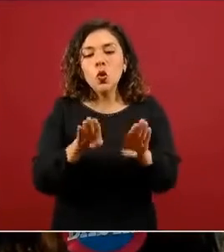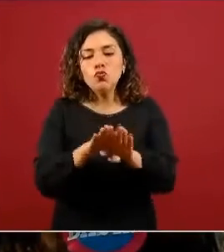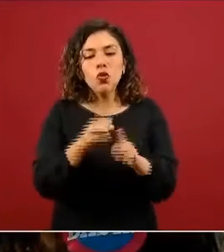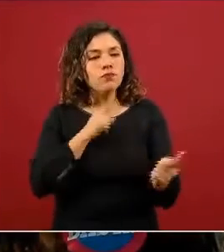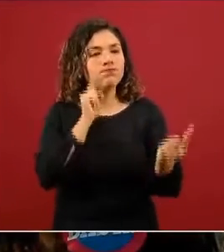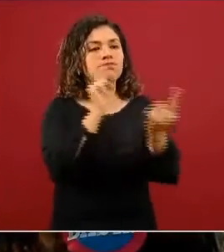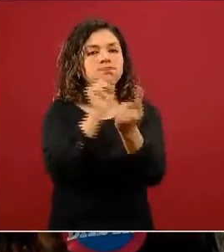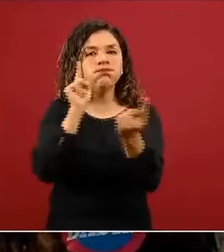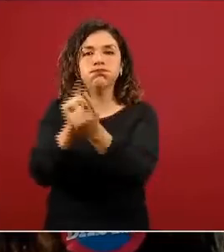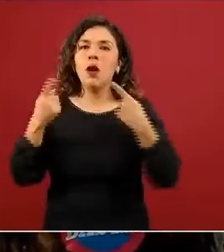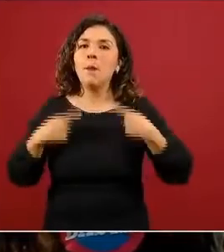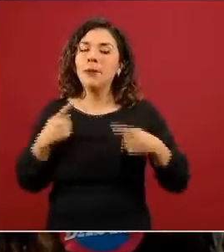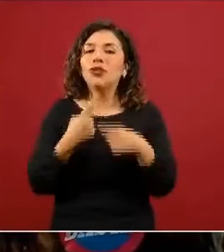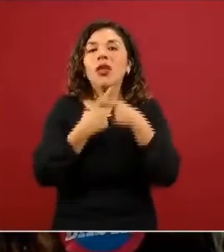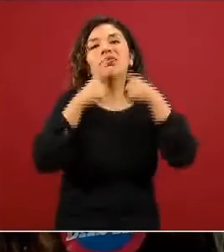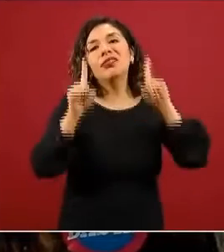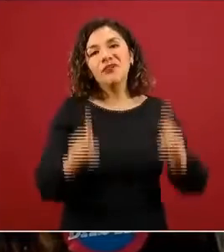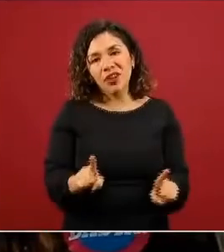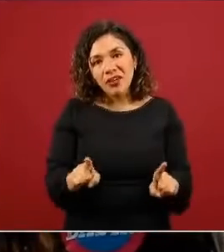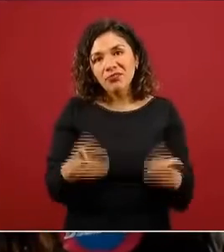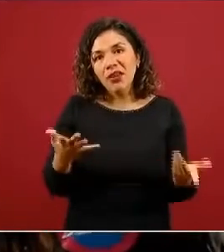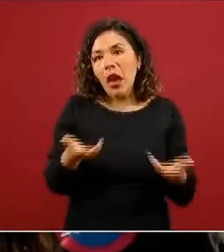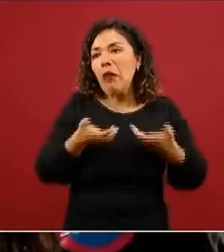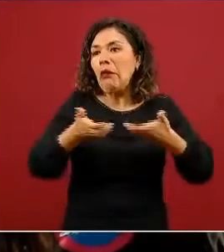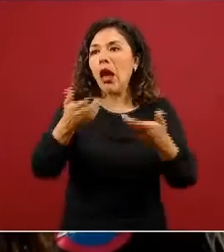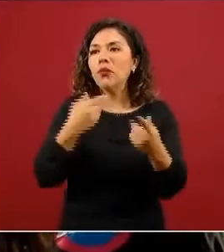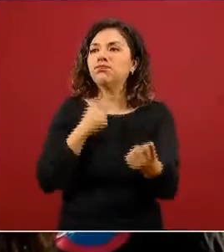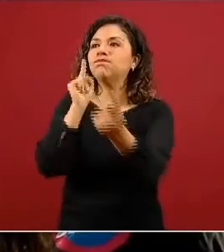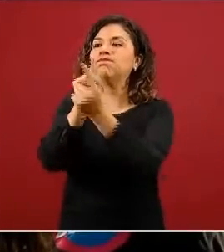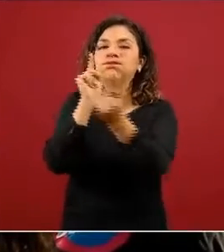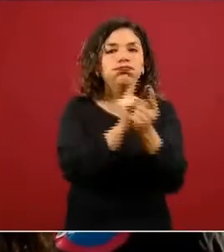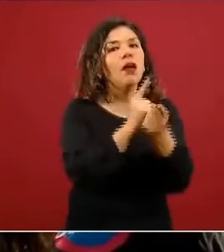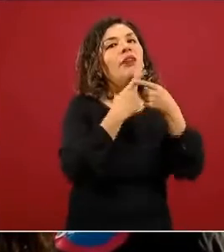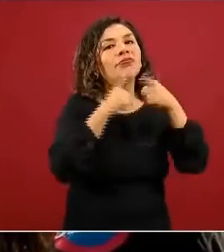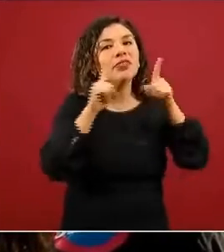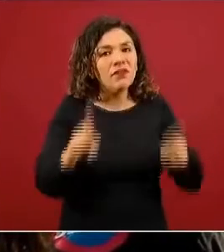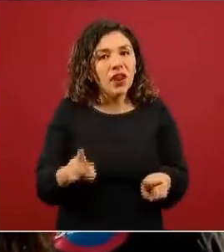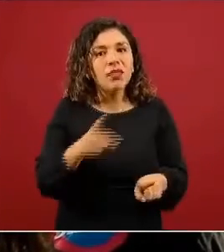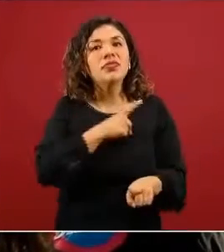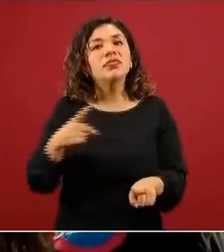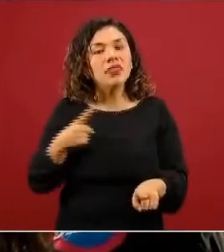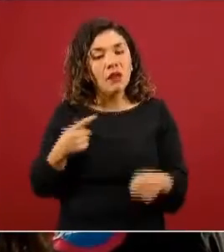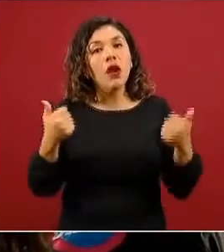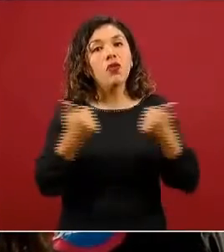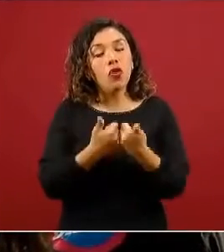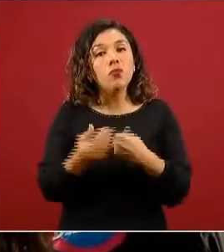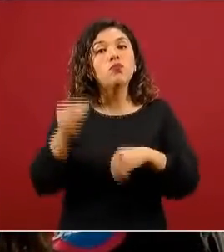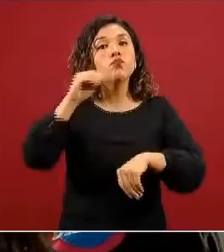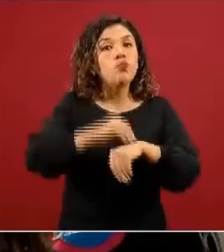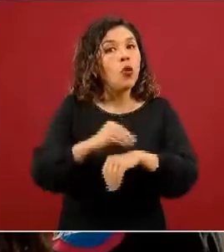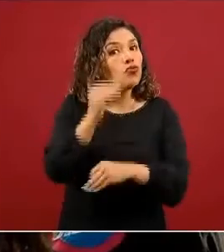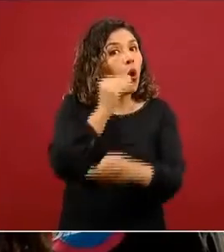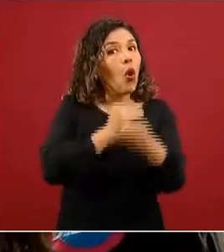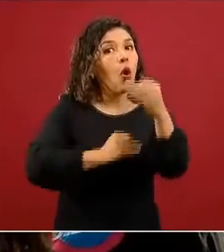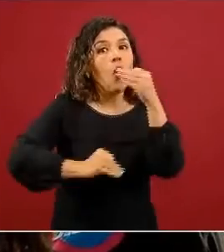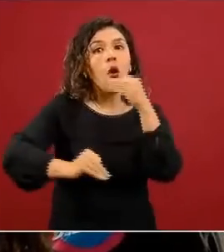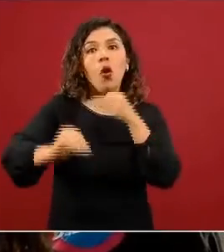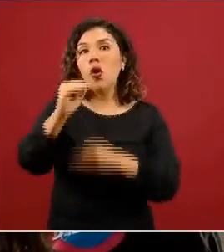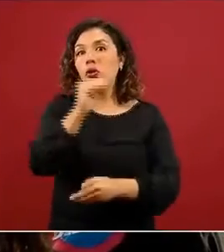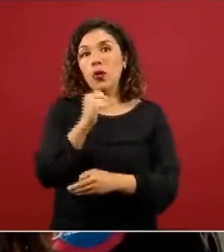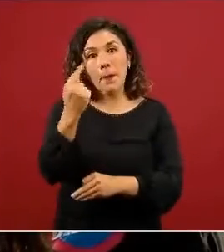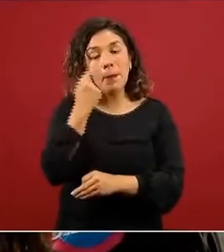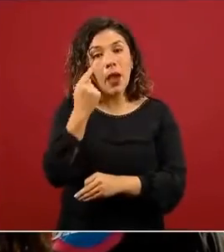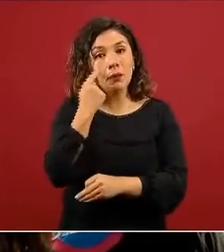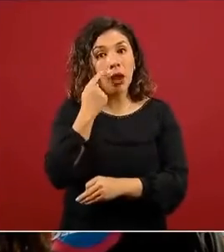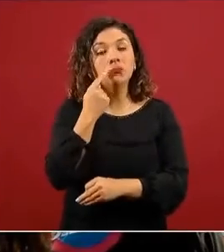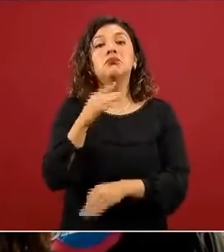en que interactuamos con otras personas en el espacio público, que deben ser aplicados en todos los casos